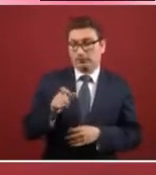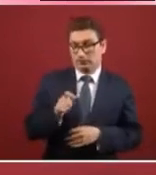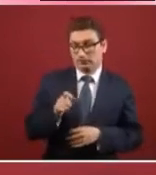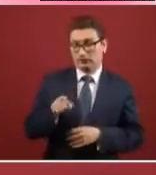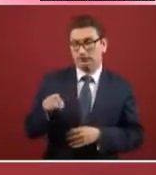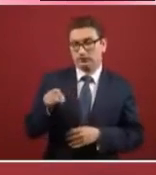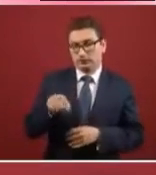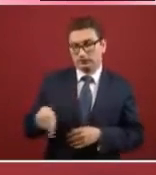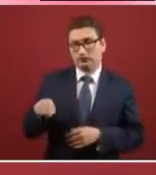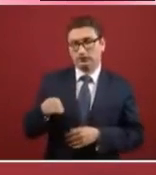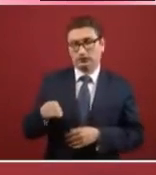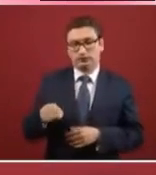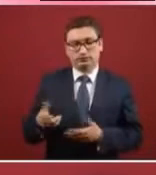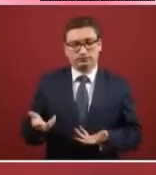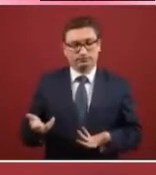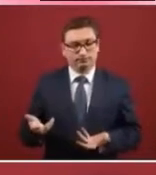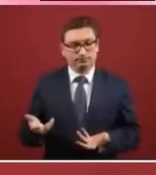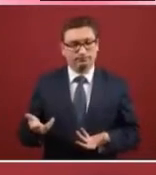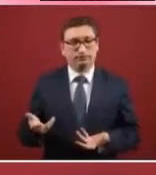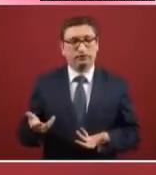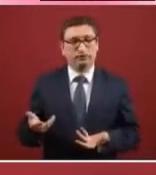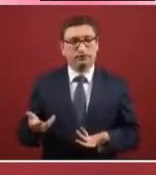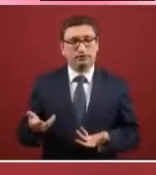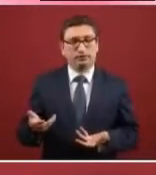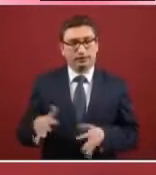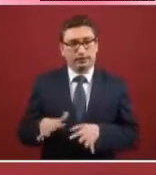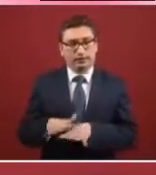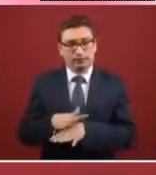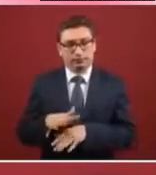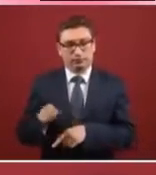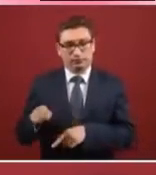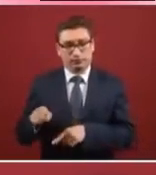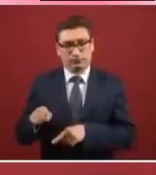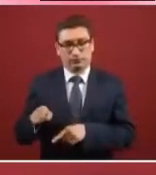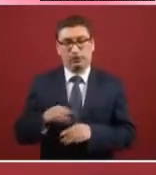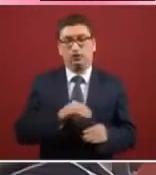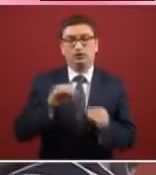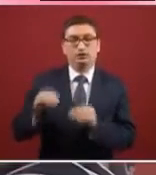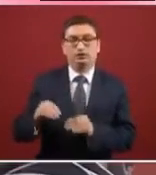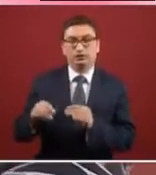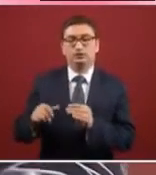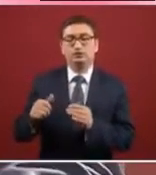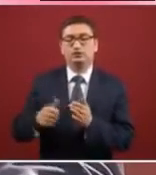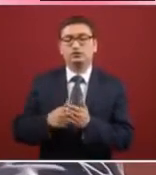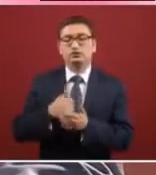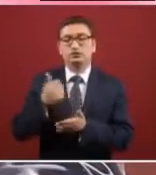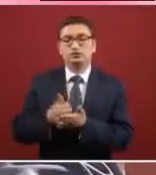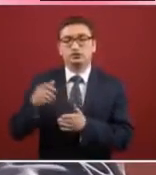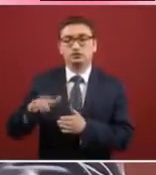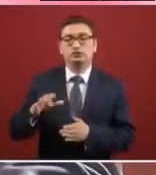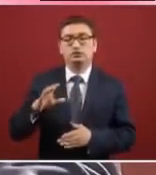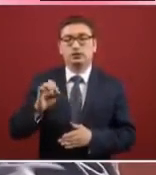Pemex se traslade a Ciudad Carmen, Campeche.